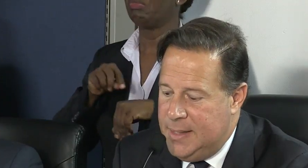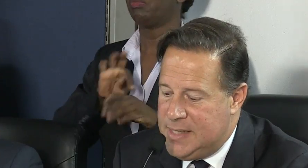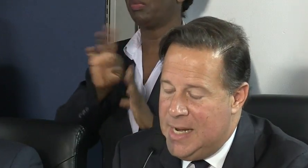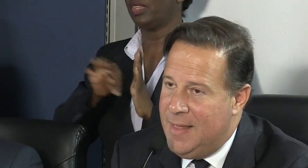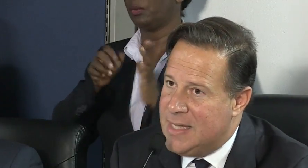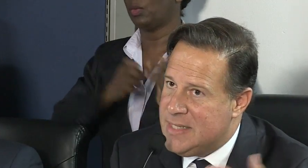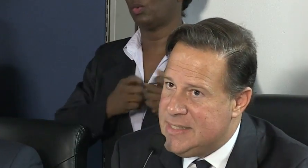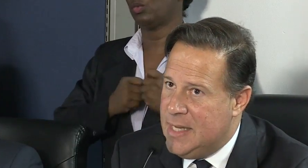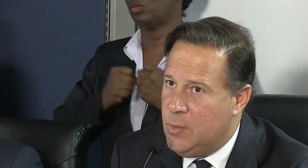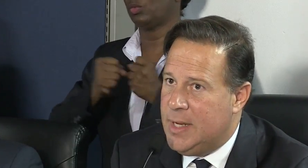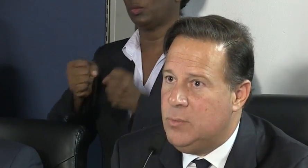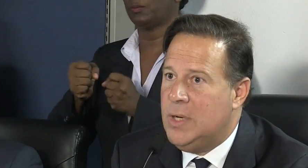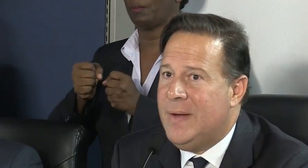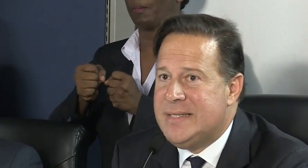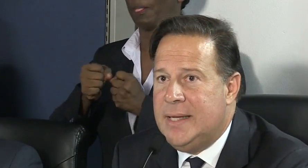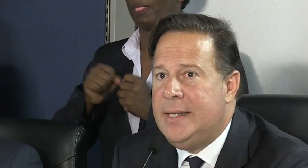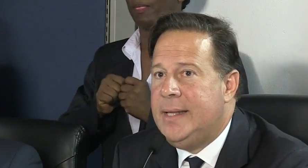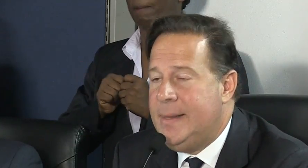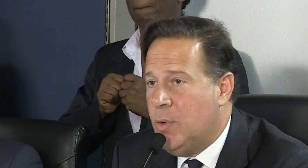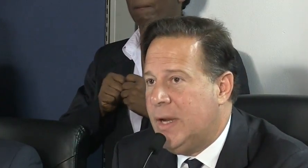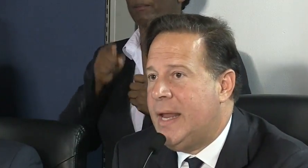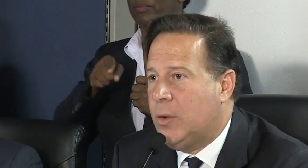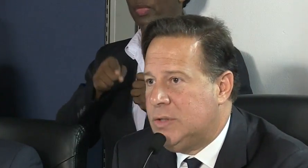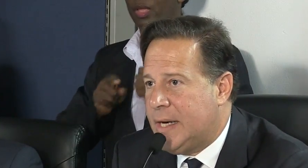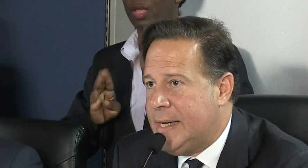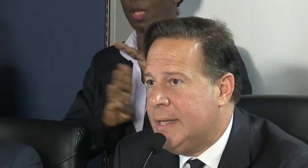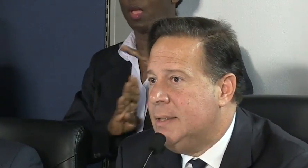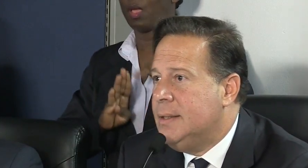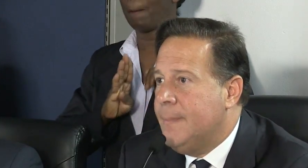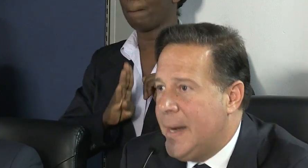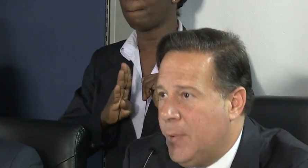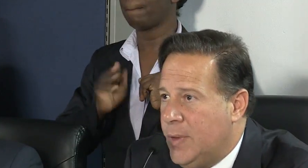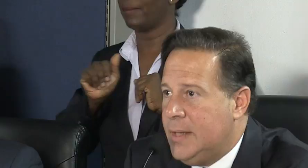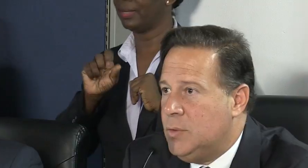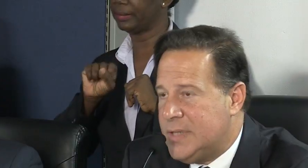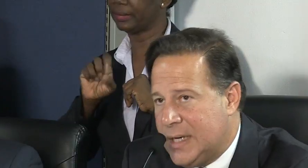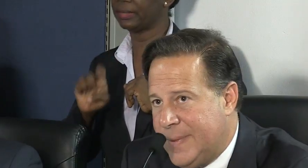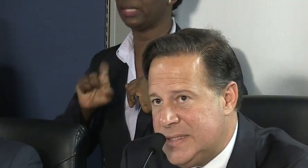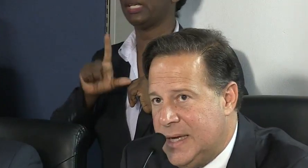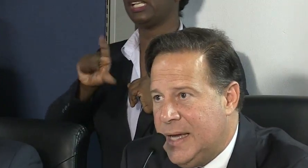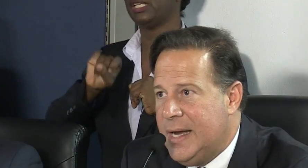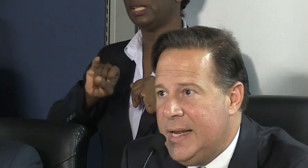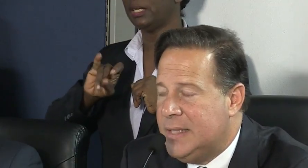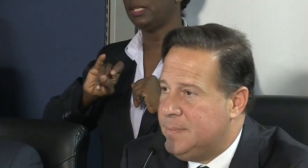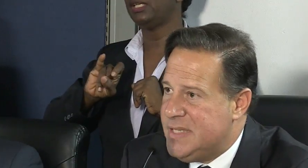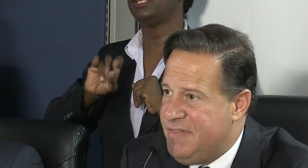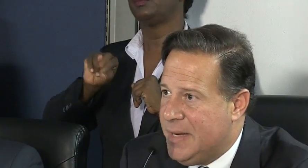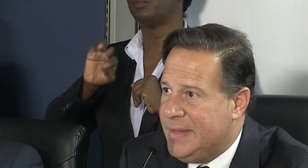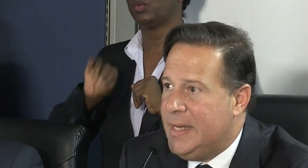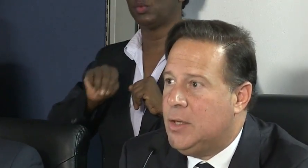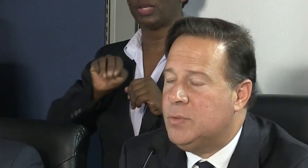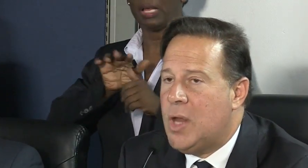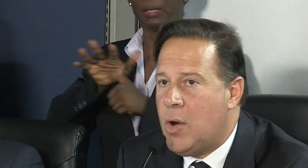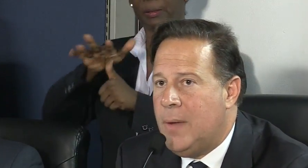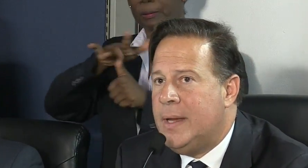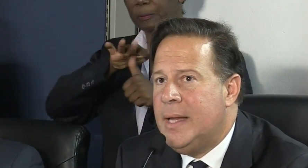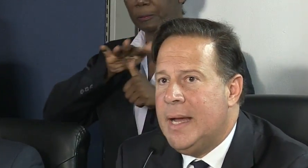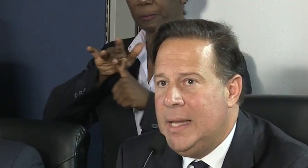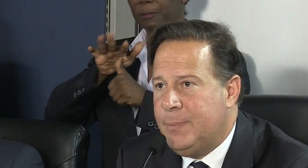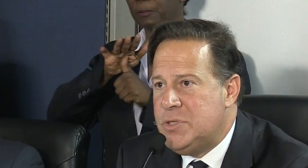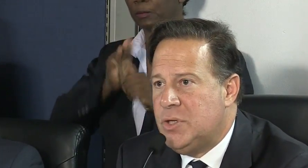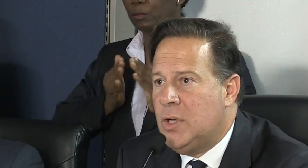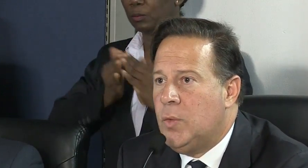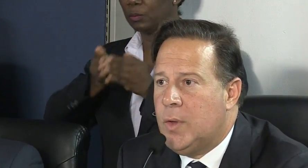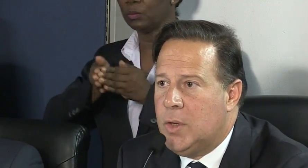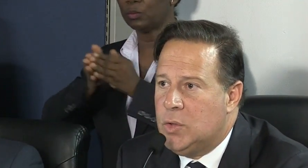ser trasladadas hacia lo que es una base de Limón, en el área de Costa Rica, para poner nuestras capacidades aéreas, específicamente helicópteros y aeronaves,